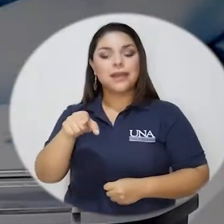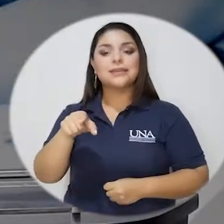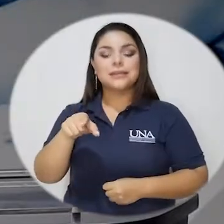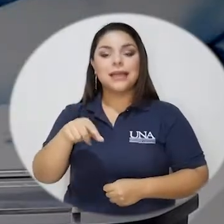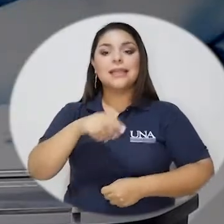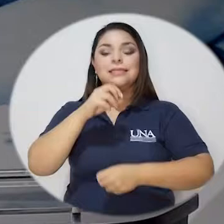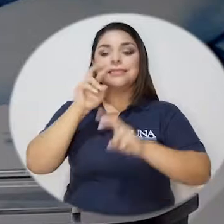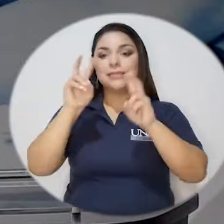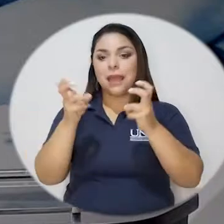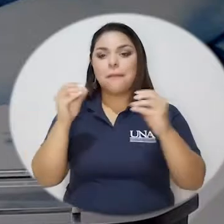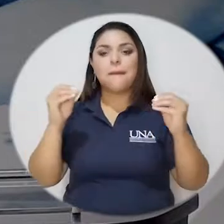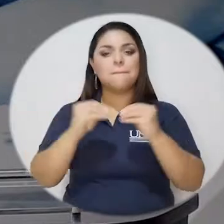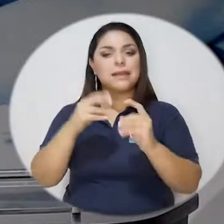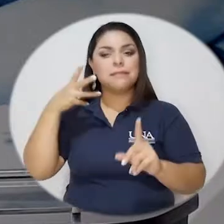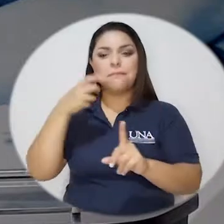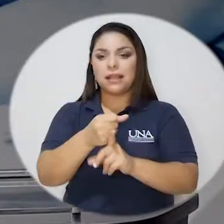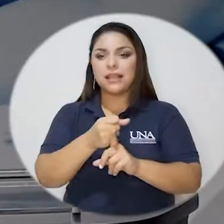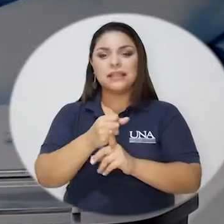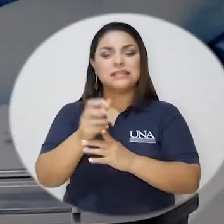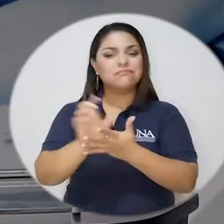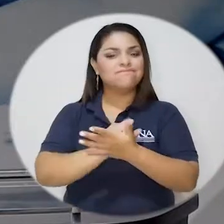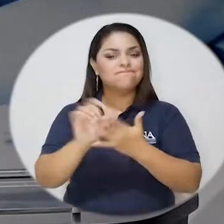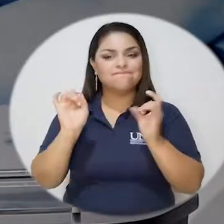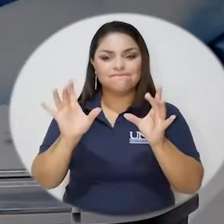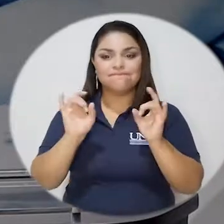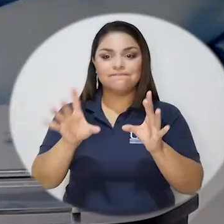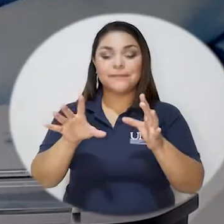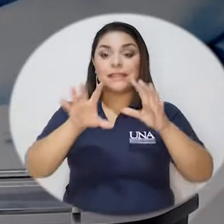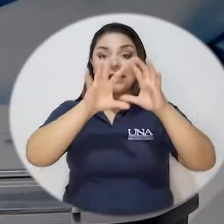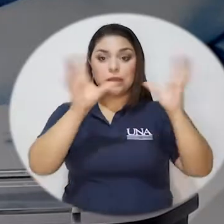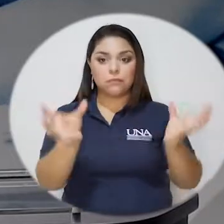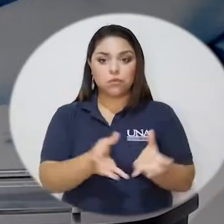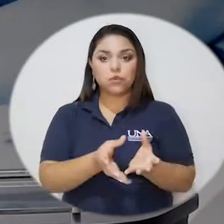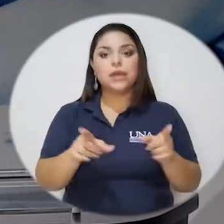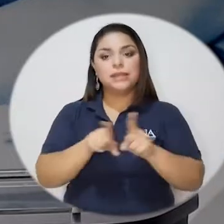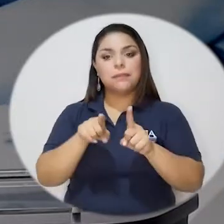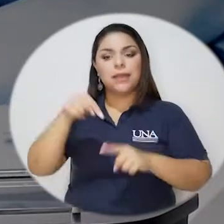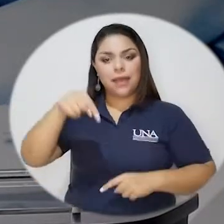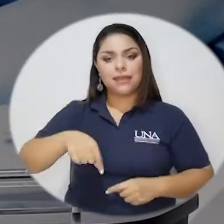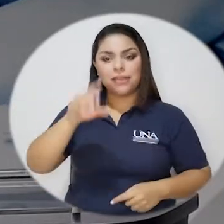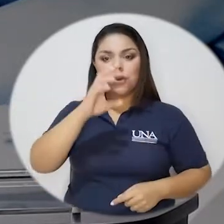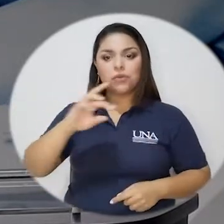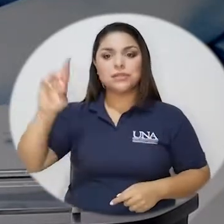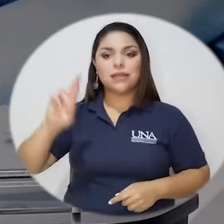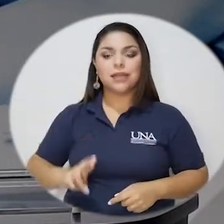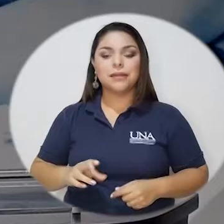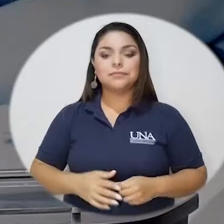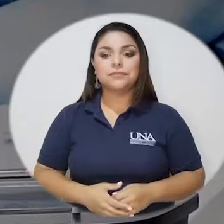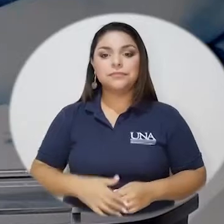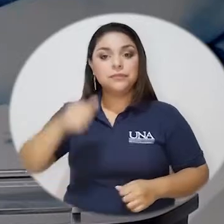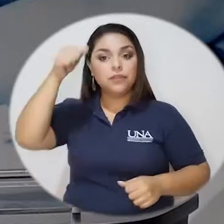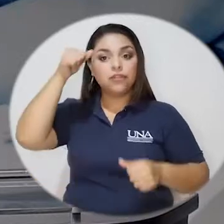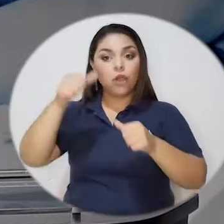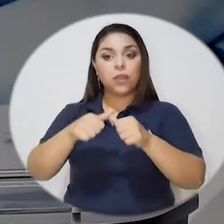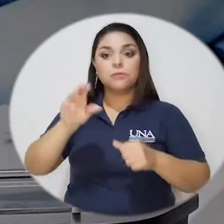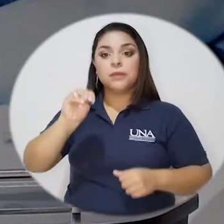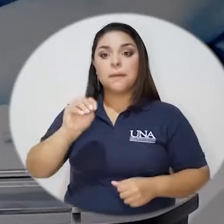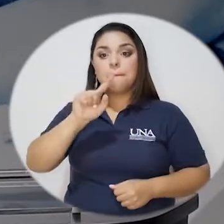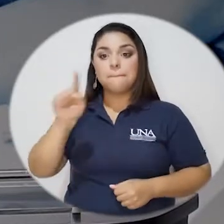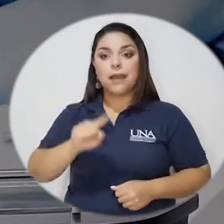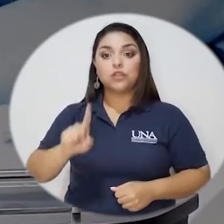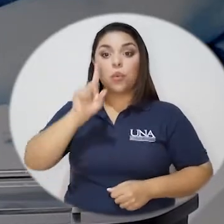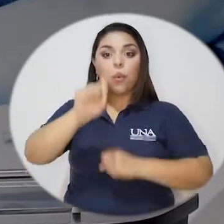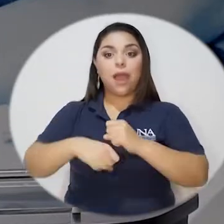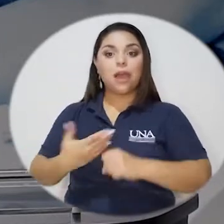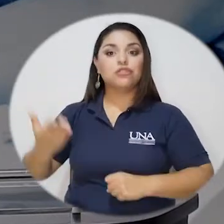más impactante, más devastador a nivel global y a nivel de Costa Rica. Recordemos que en marzo, justamente